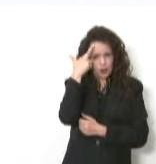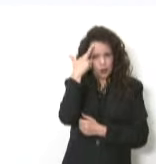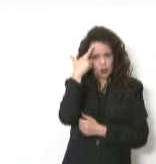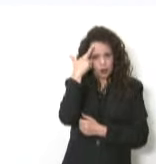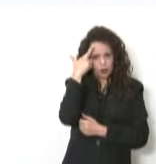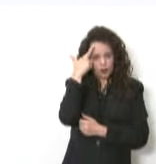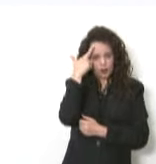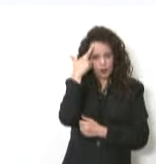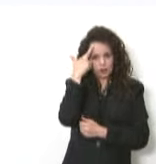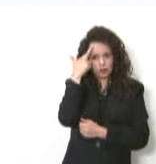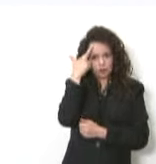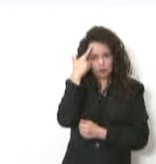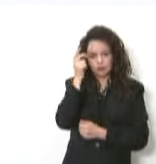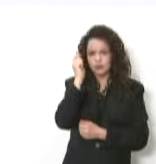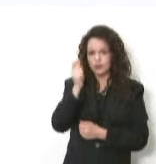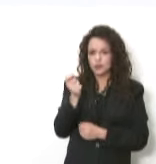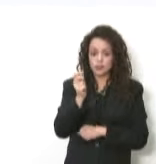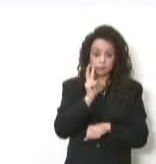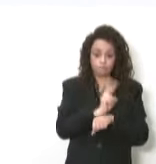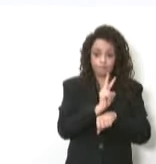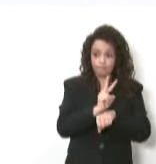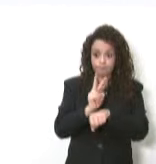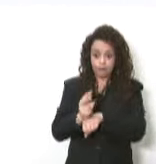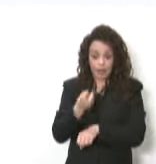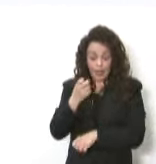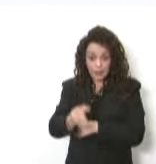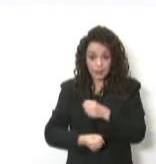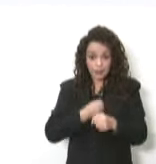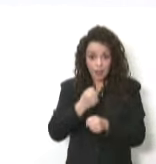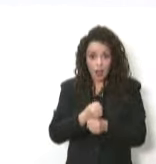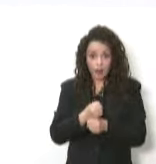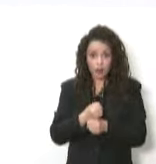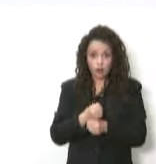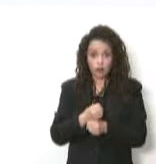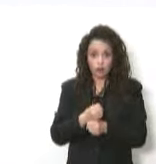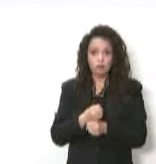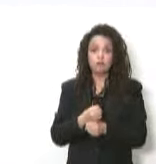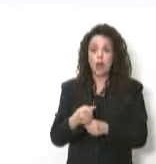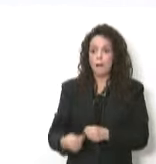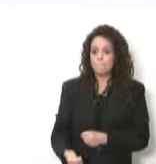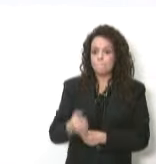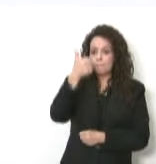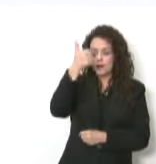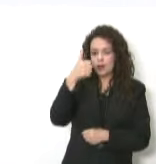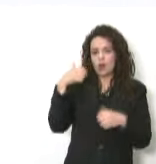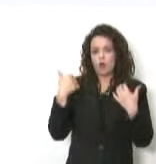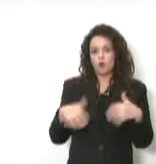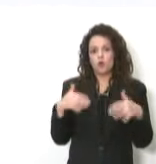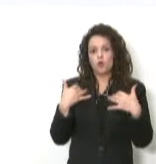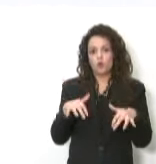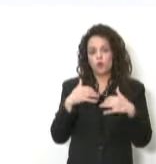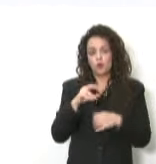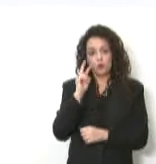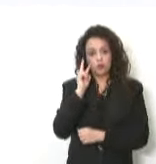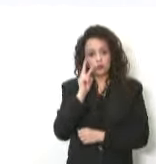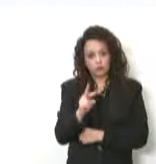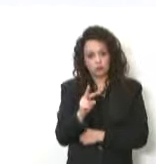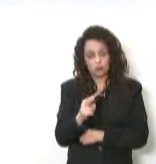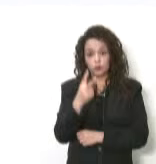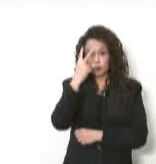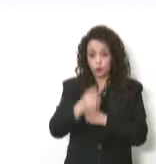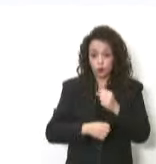como recuerdan, la verificación de este año por primera vez es una muestra representativa, ya después de